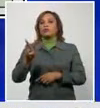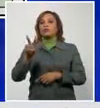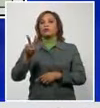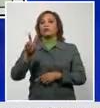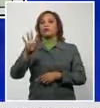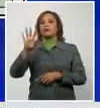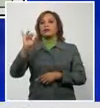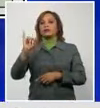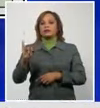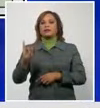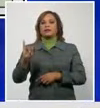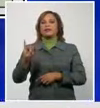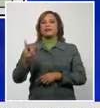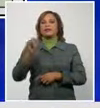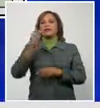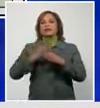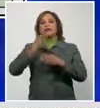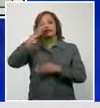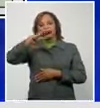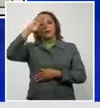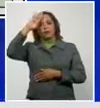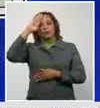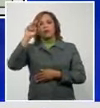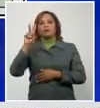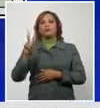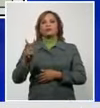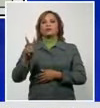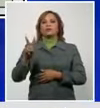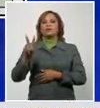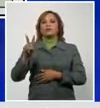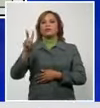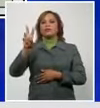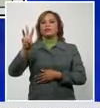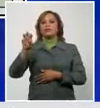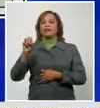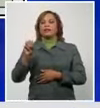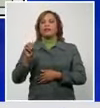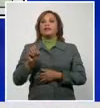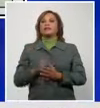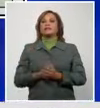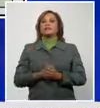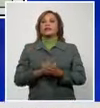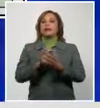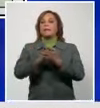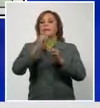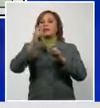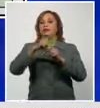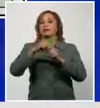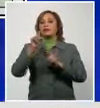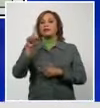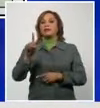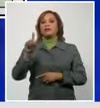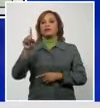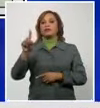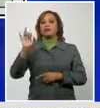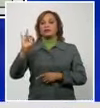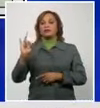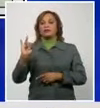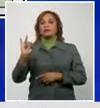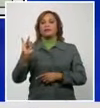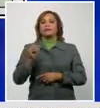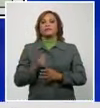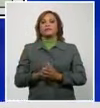246, Santiago de Cuba con 230, Matanza 117,